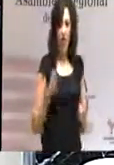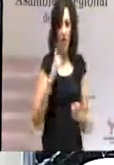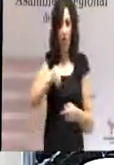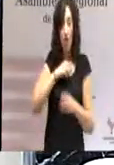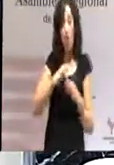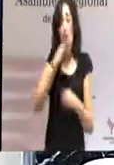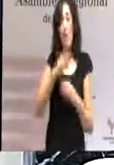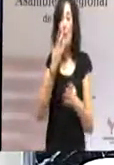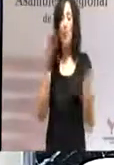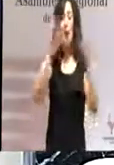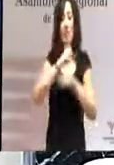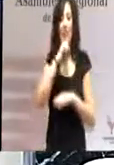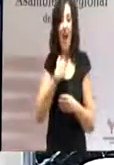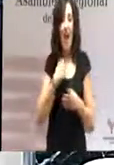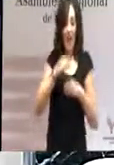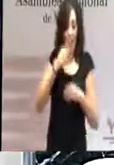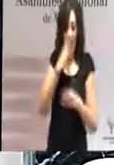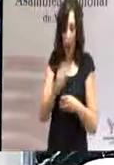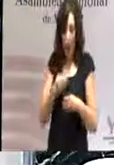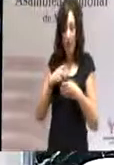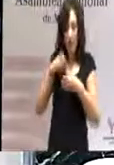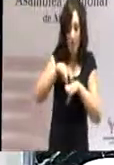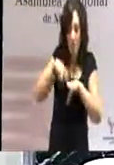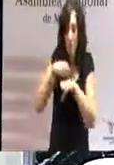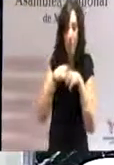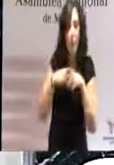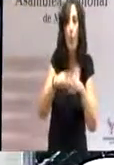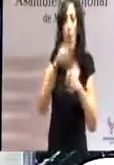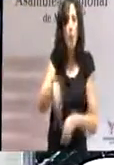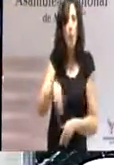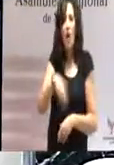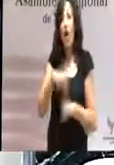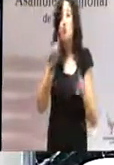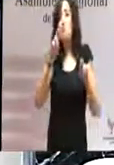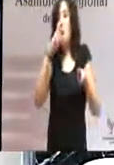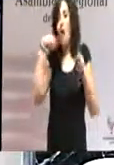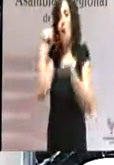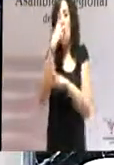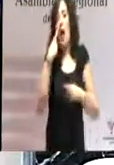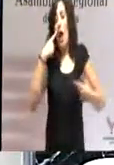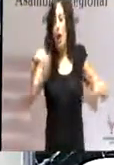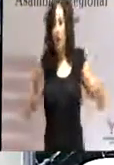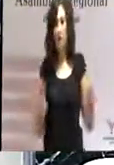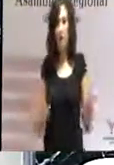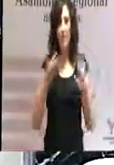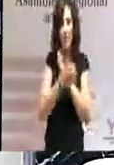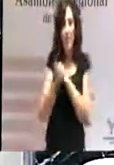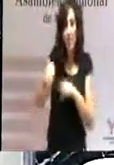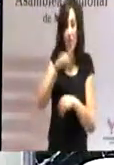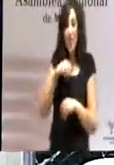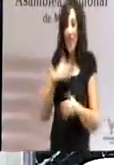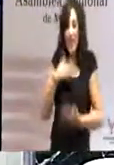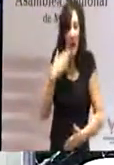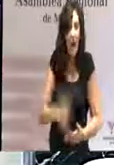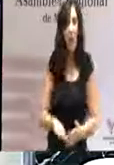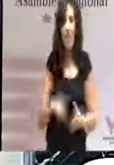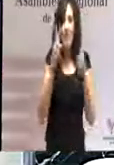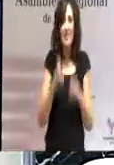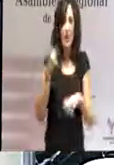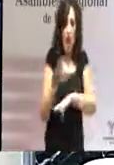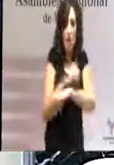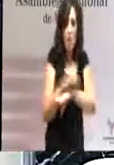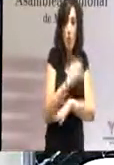AVE y esperemos que nos las tomemos el año próximo. Somos incapaces, o han sido ustedes incapaces, de poner en valor un aeropuerto al que por ahora no ha llegado